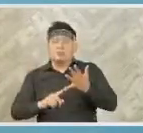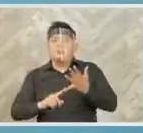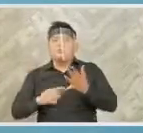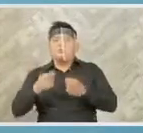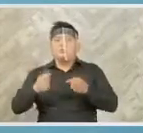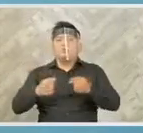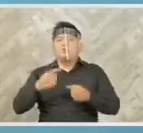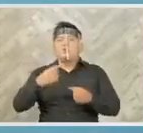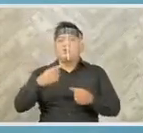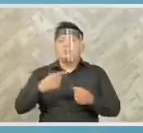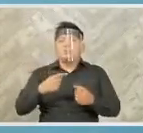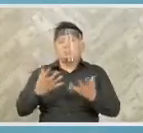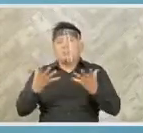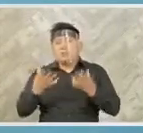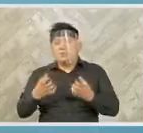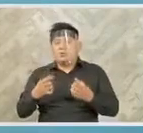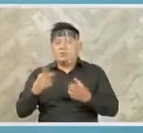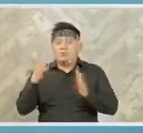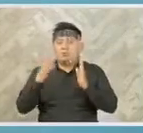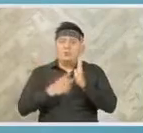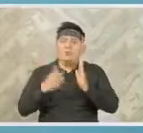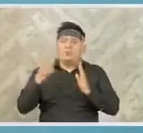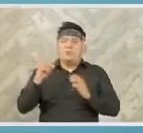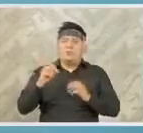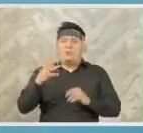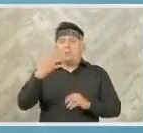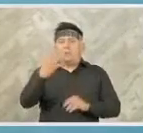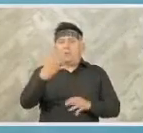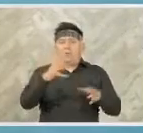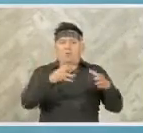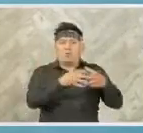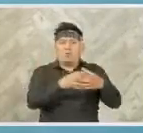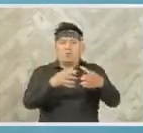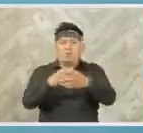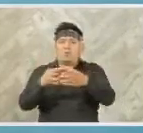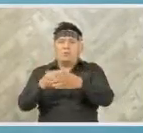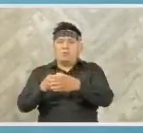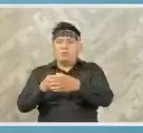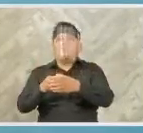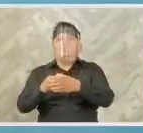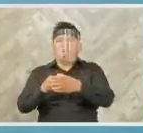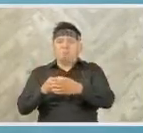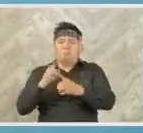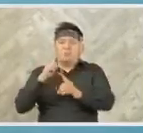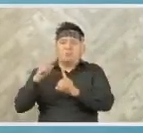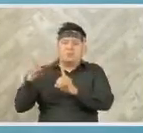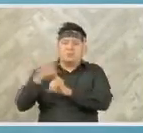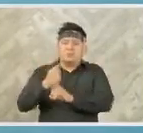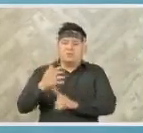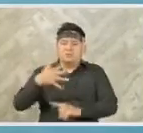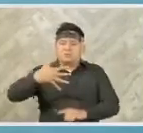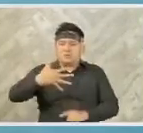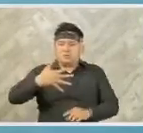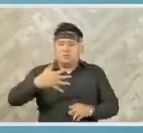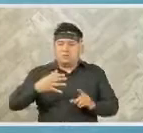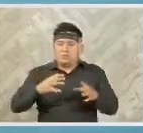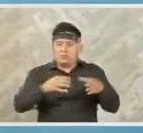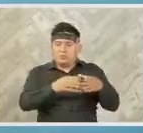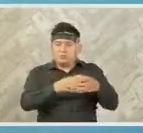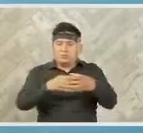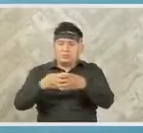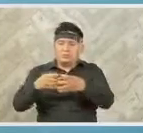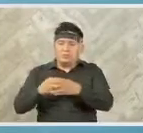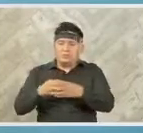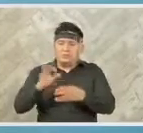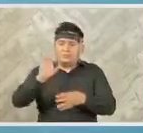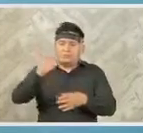hacer 4 asociaciones en el 2020 y hicimos realmente 5 con una inversión de 550 millones de pesos y de esta manera pues logramos